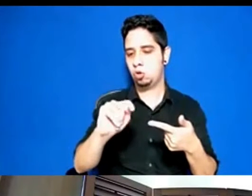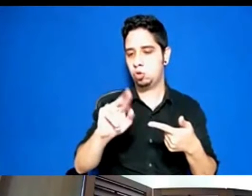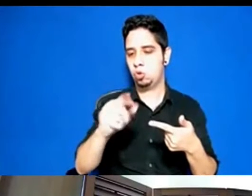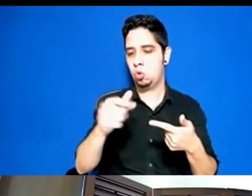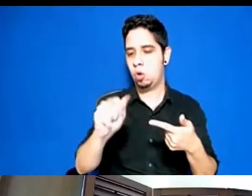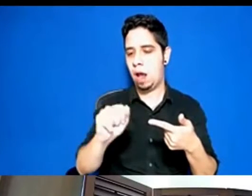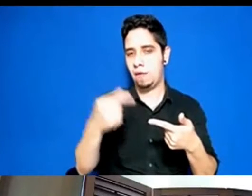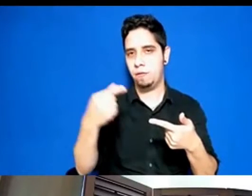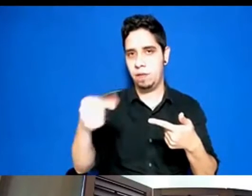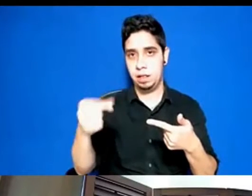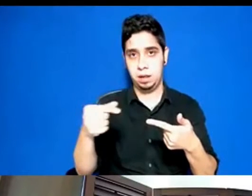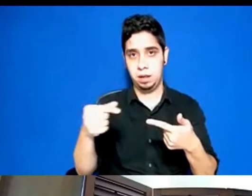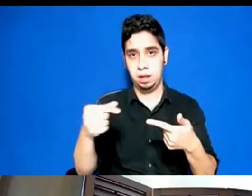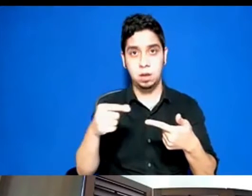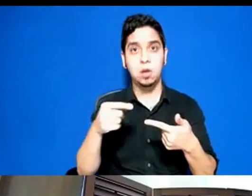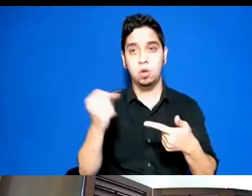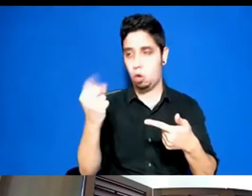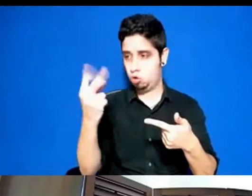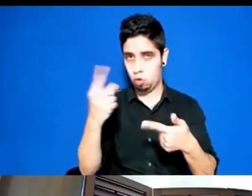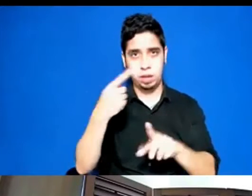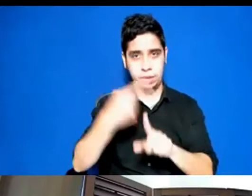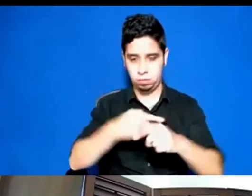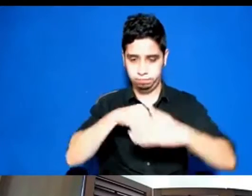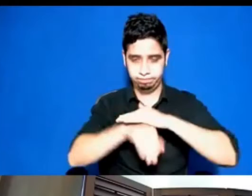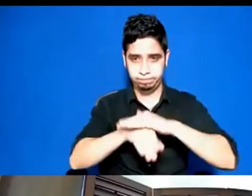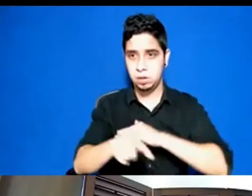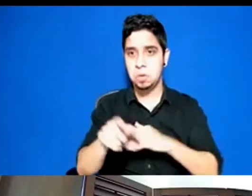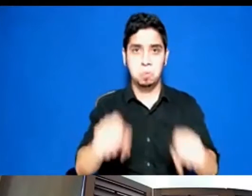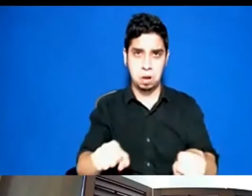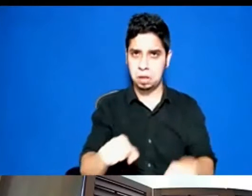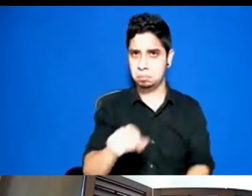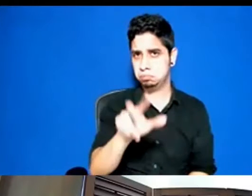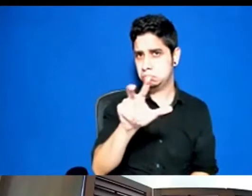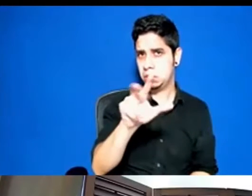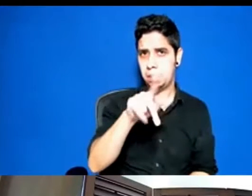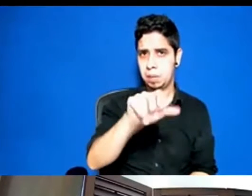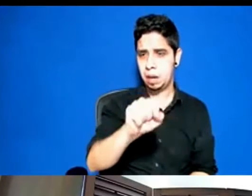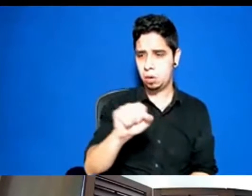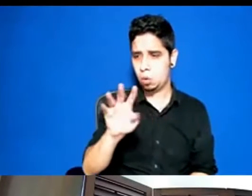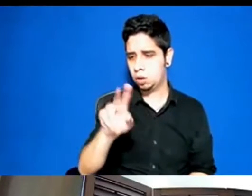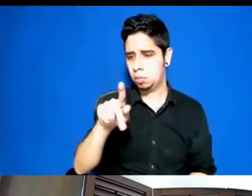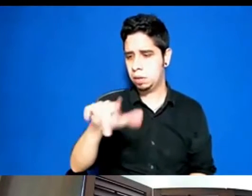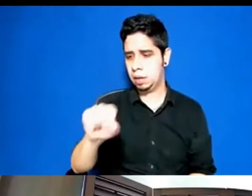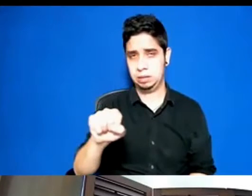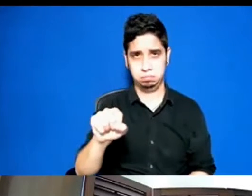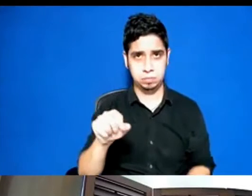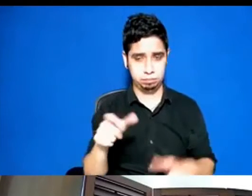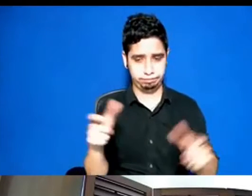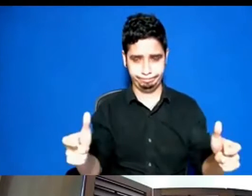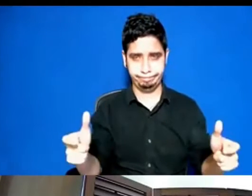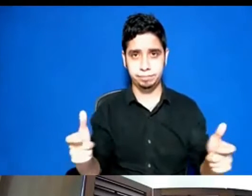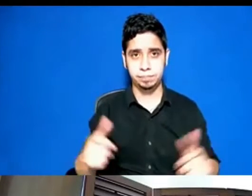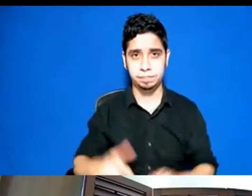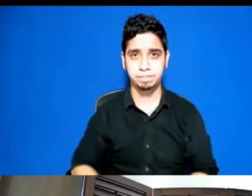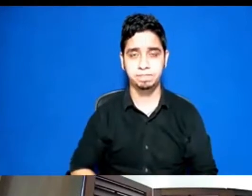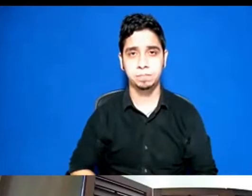año. Tamaño de 3 pies, 4 pies. ¿Qué pasa? Que entre los